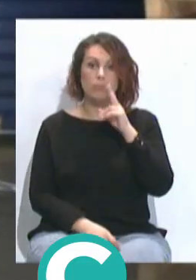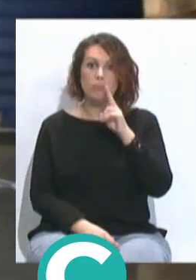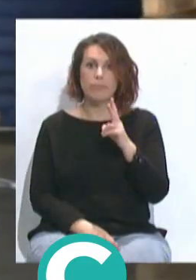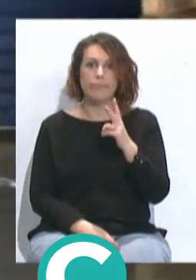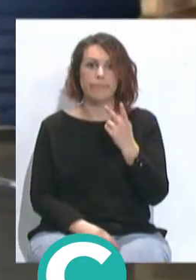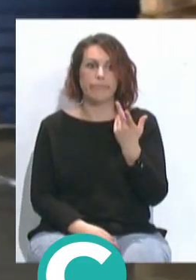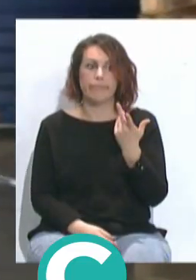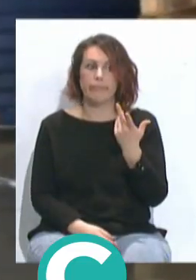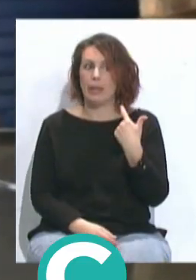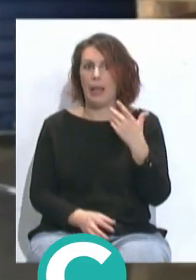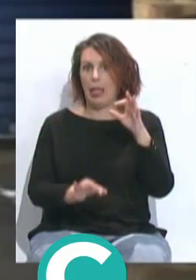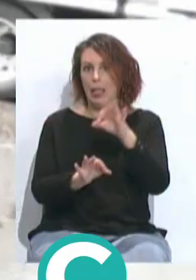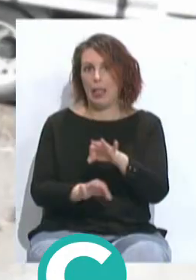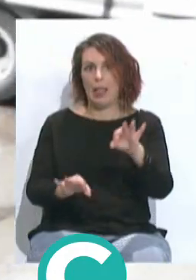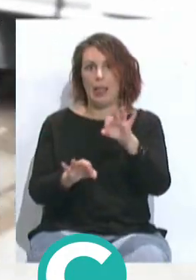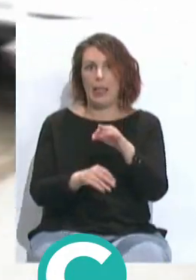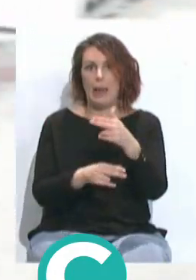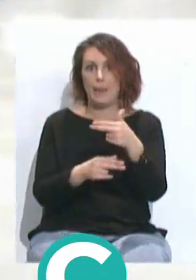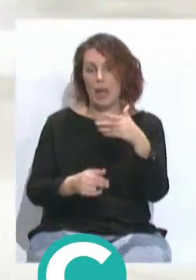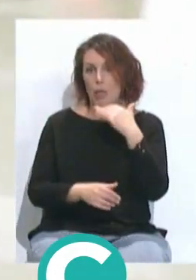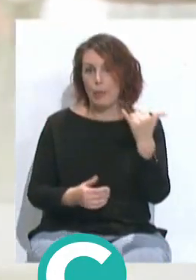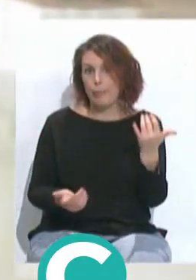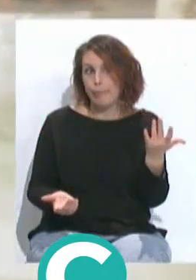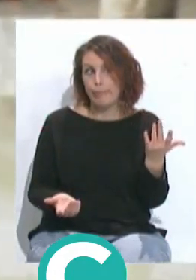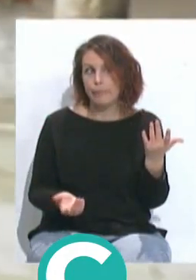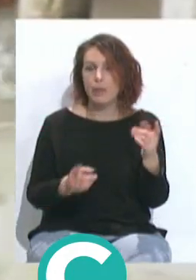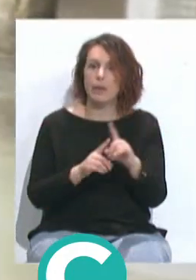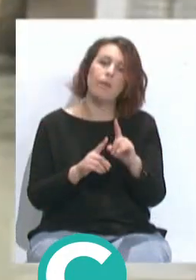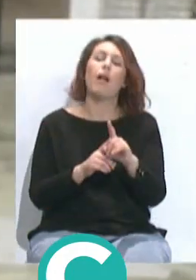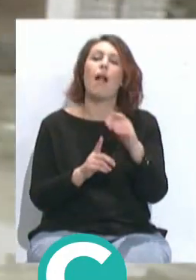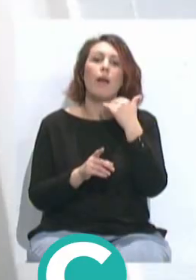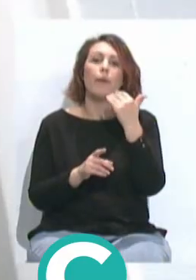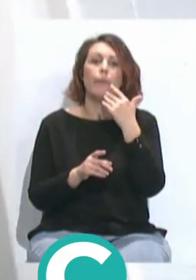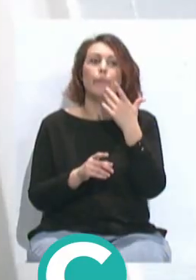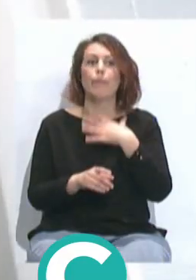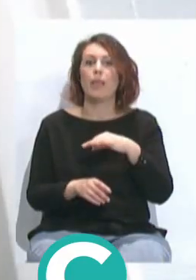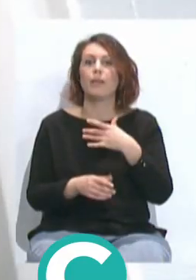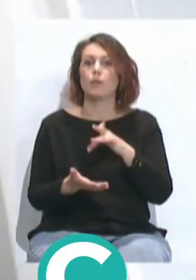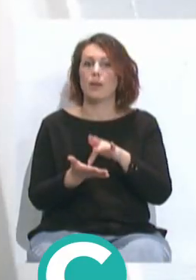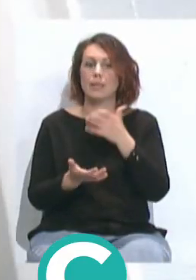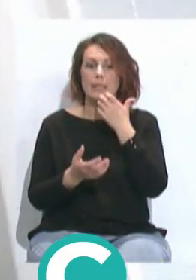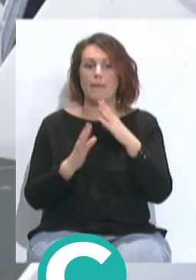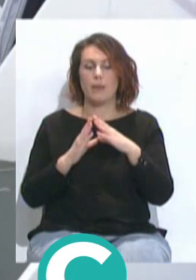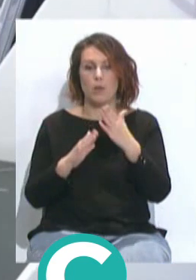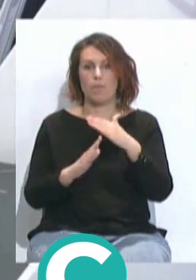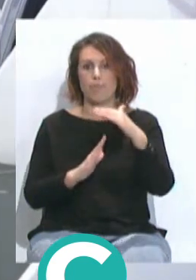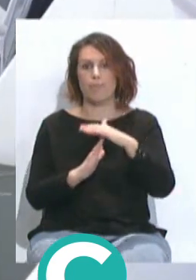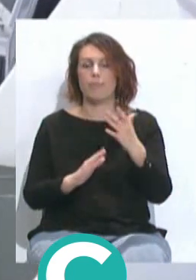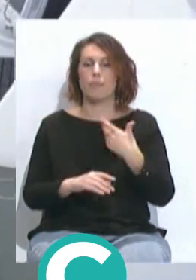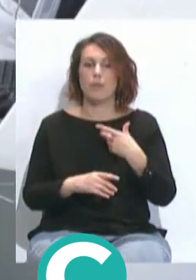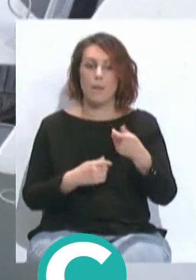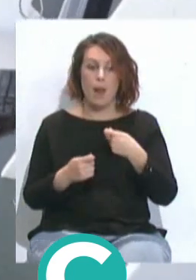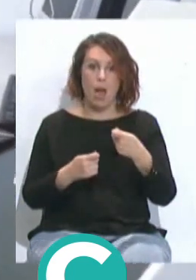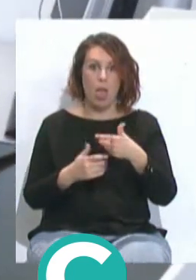absolutamente nada de pescado azul eso sería algo probable si este tipo de barco para desde la